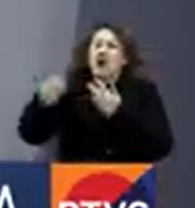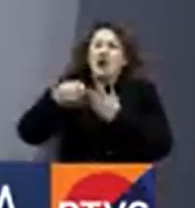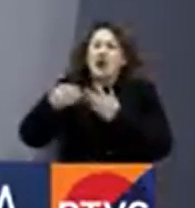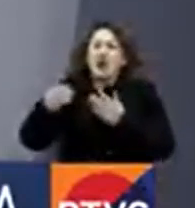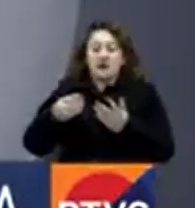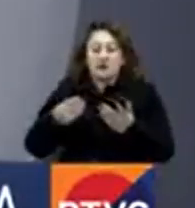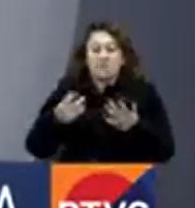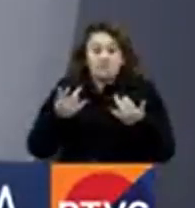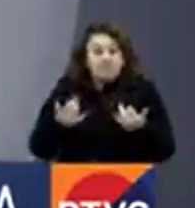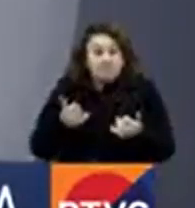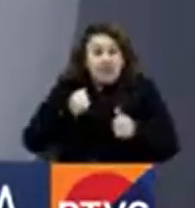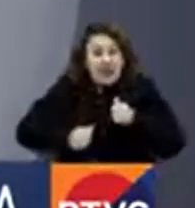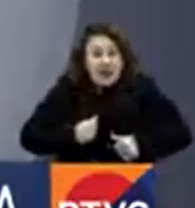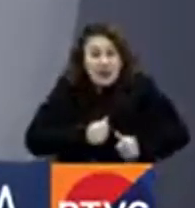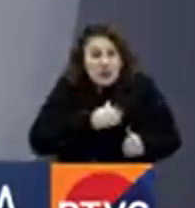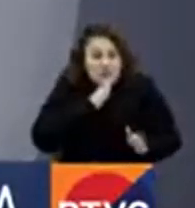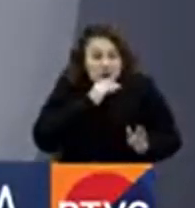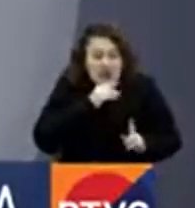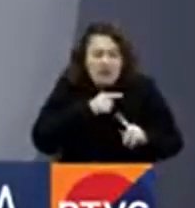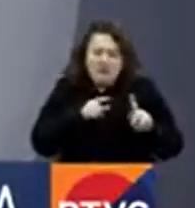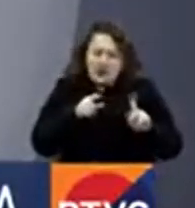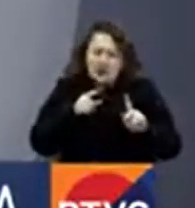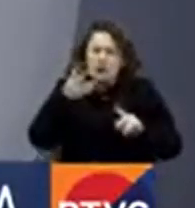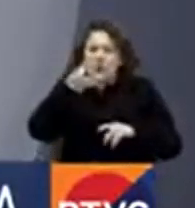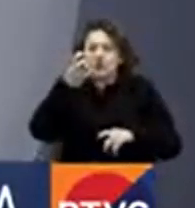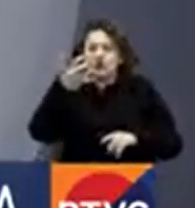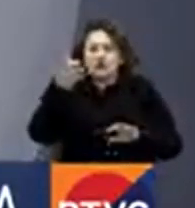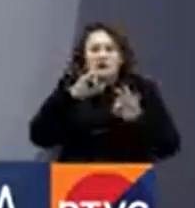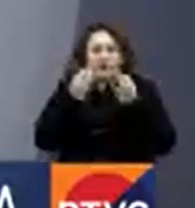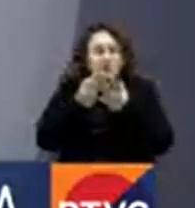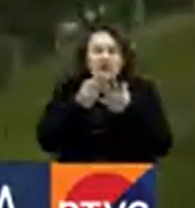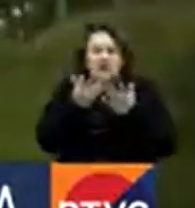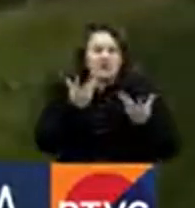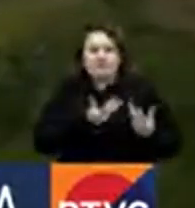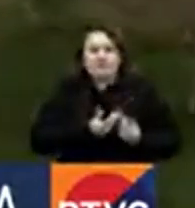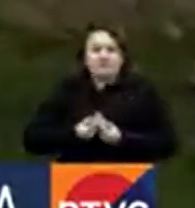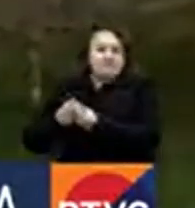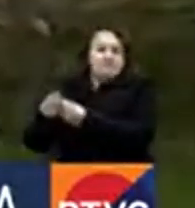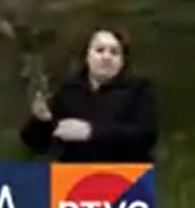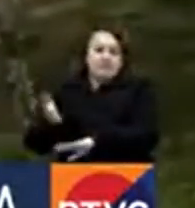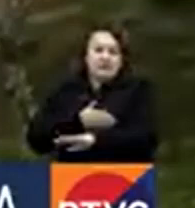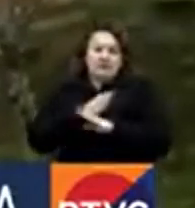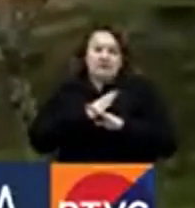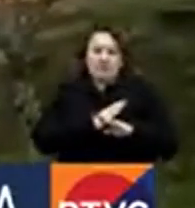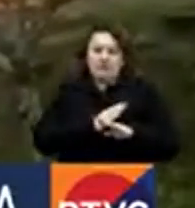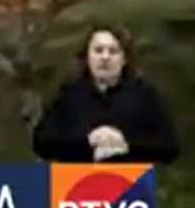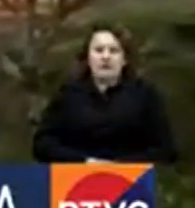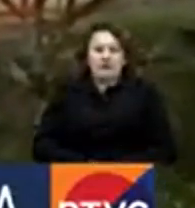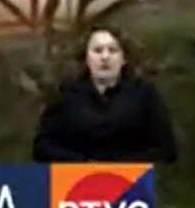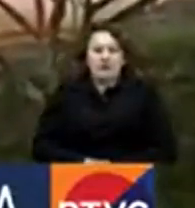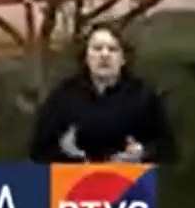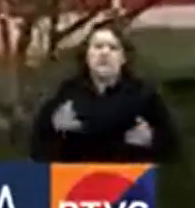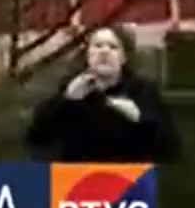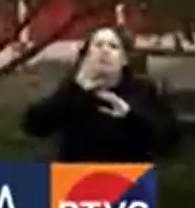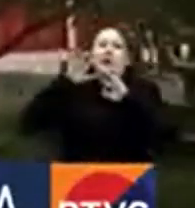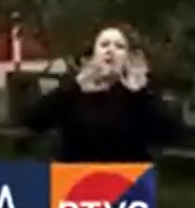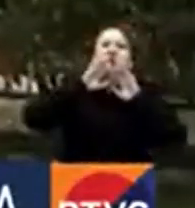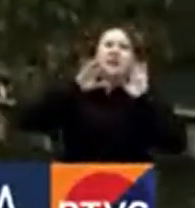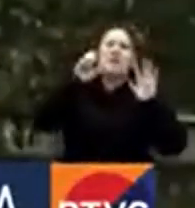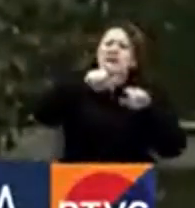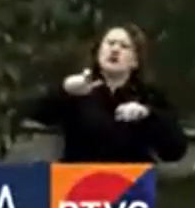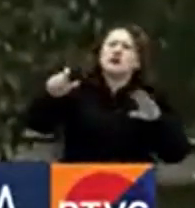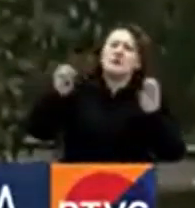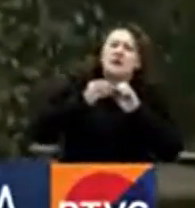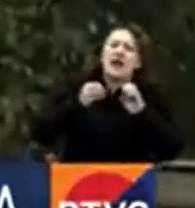no hay reporte de lesionados, pero al menos 400 familias fueron evacuadas por precaución. ¡Hay más gente! ¿Dónde están?